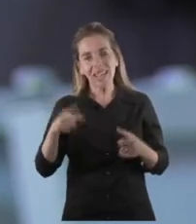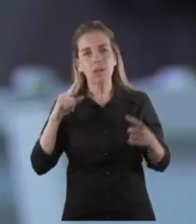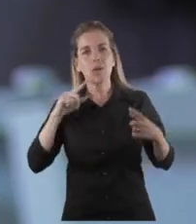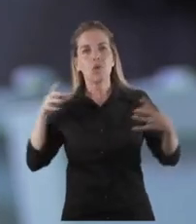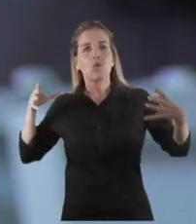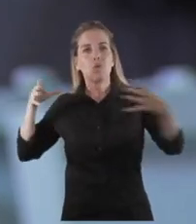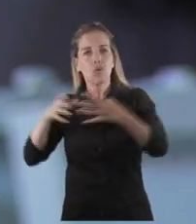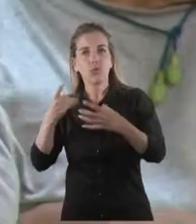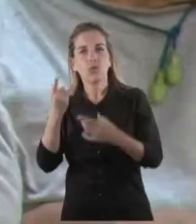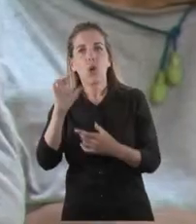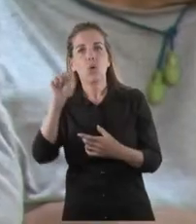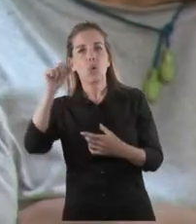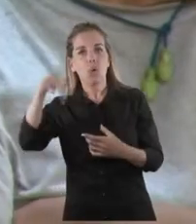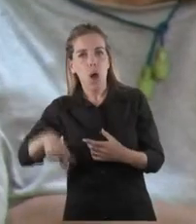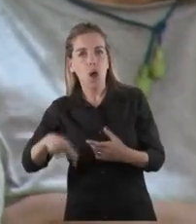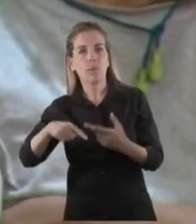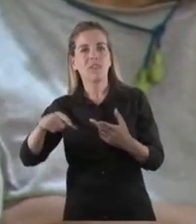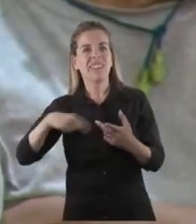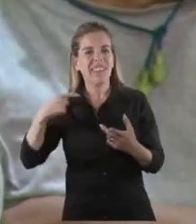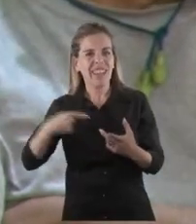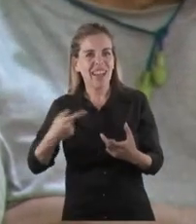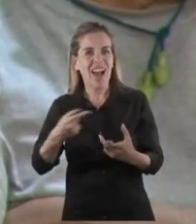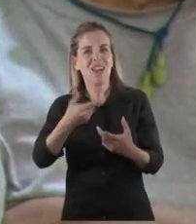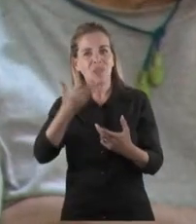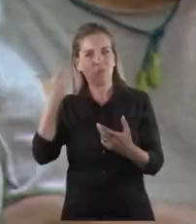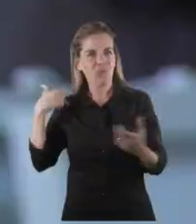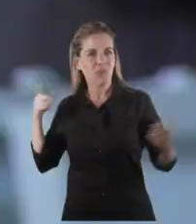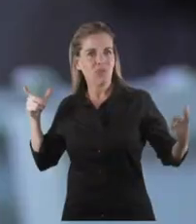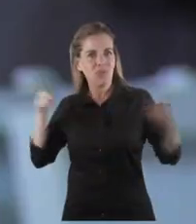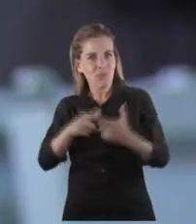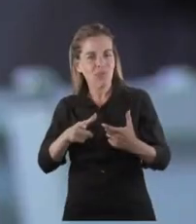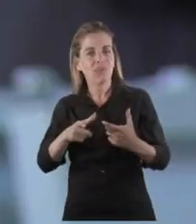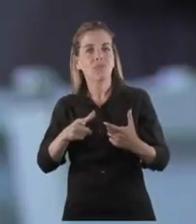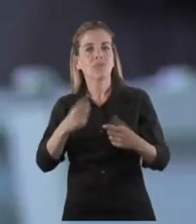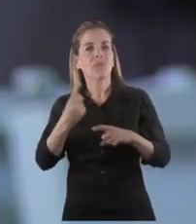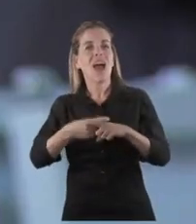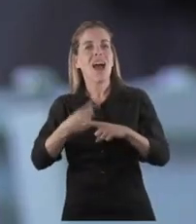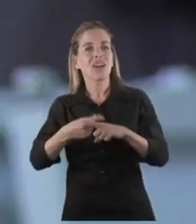parte también de aquella convocatoria,